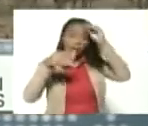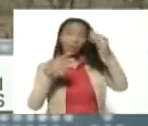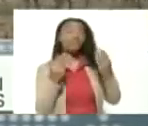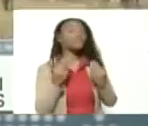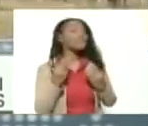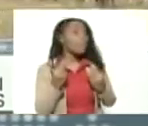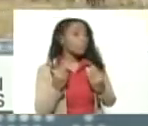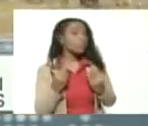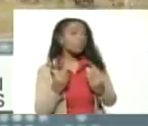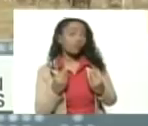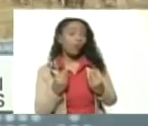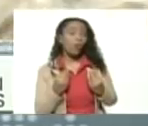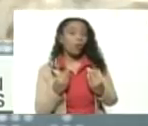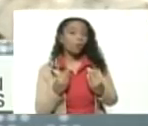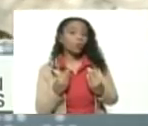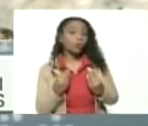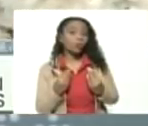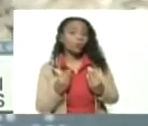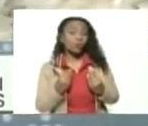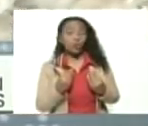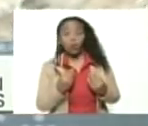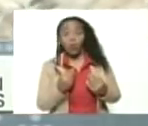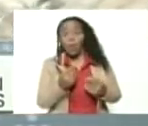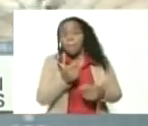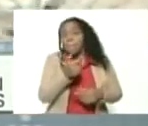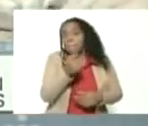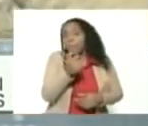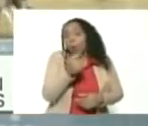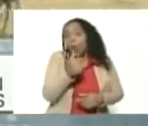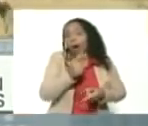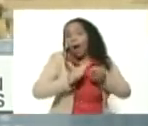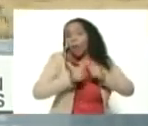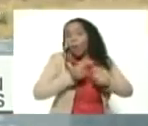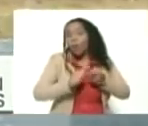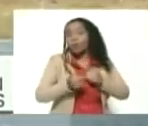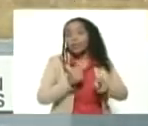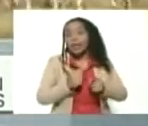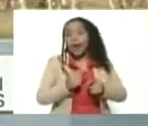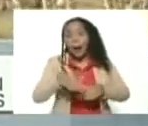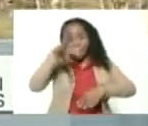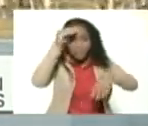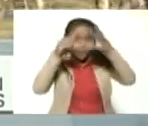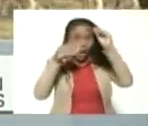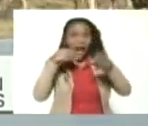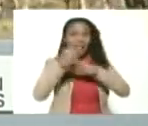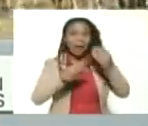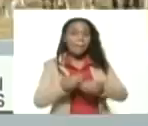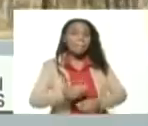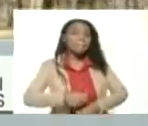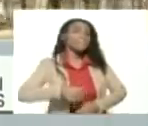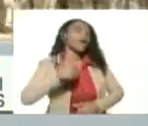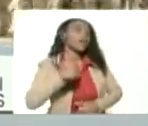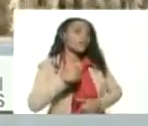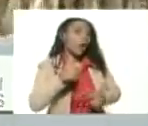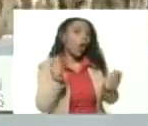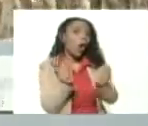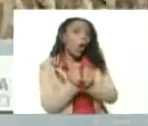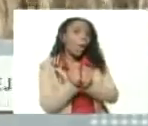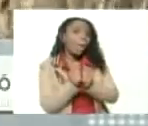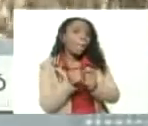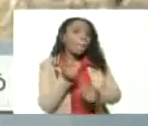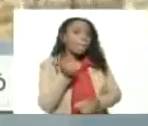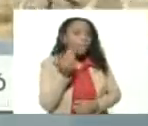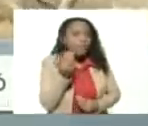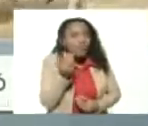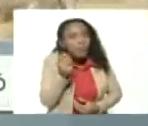mucho con casi nada, aprender a hacer más con